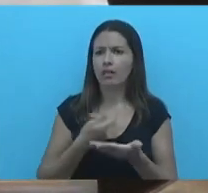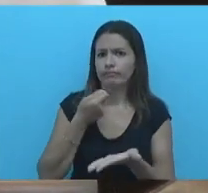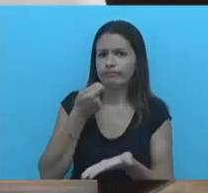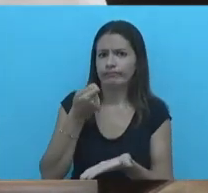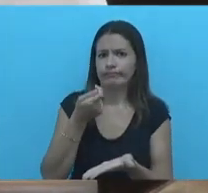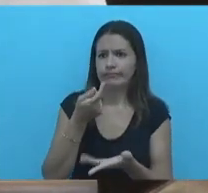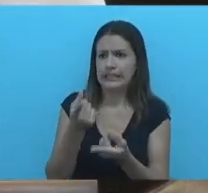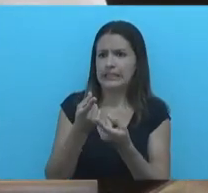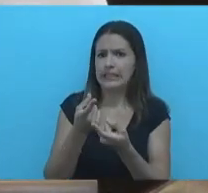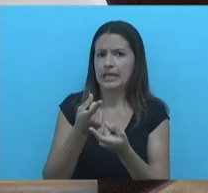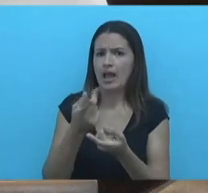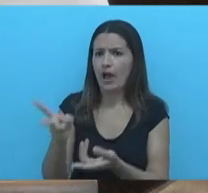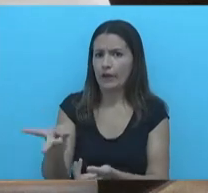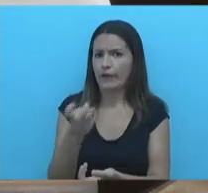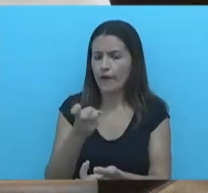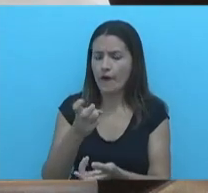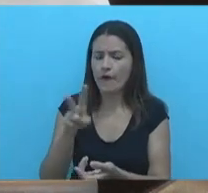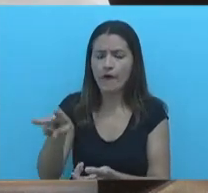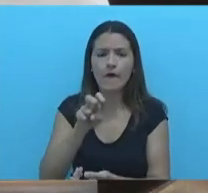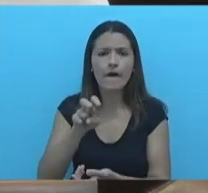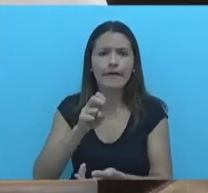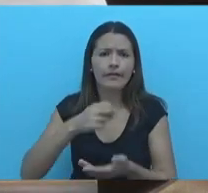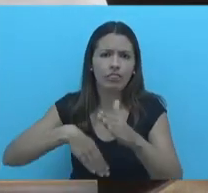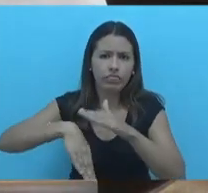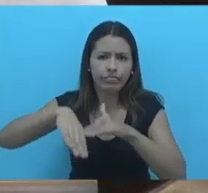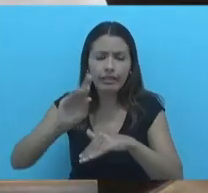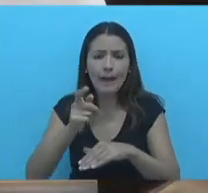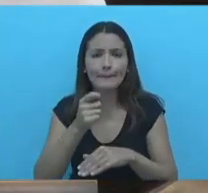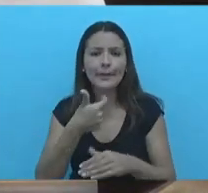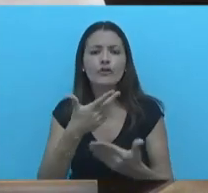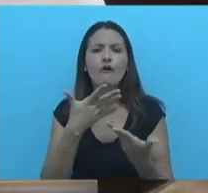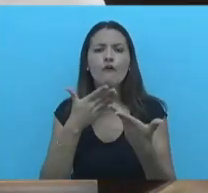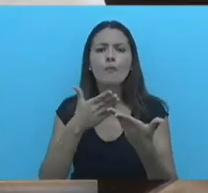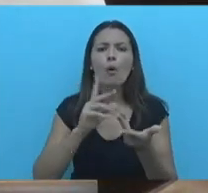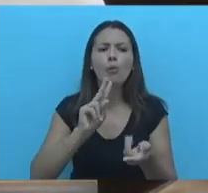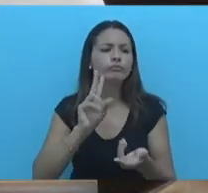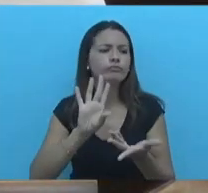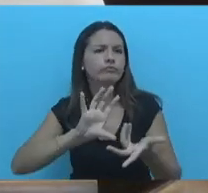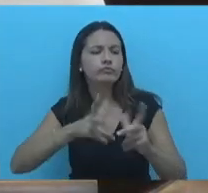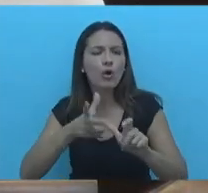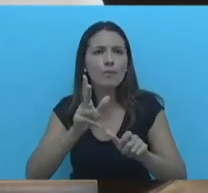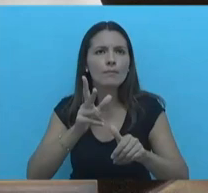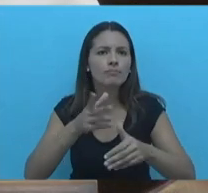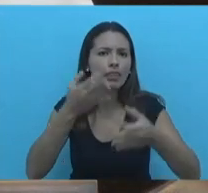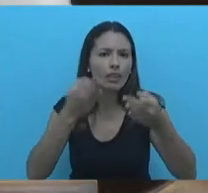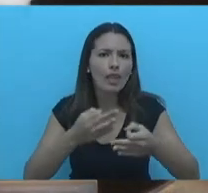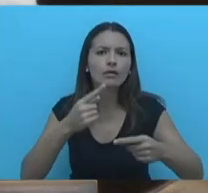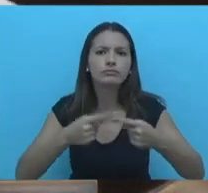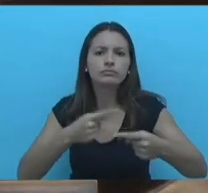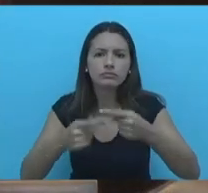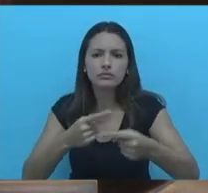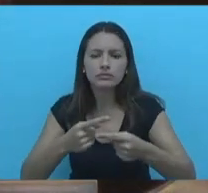de prácticas empresarias destinadas a lograr niveles adecuados y progresivos